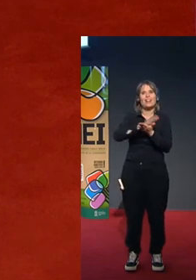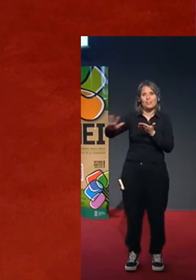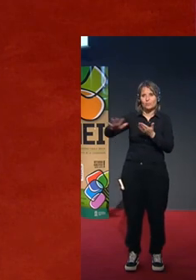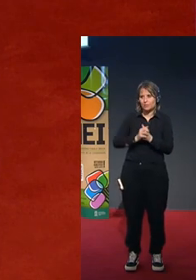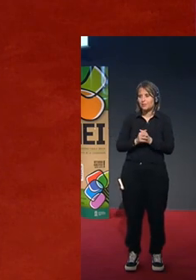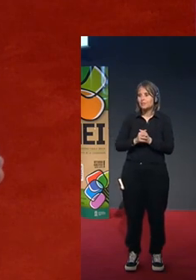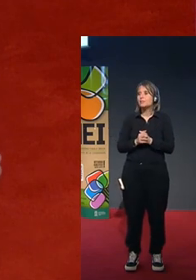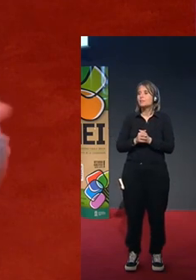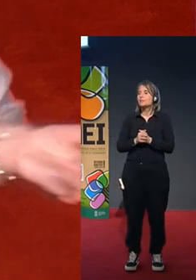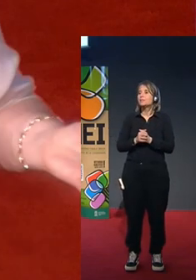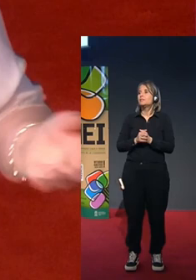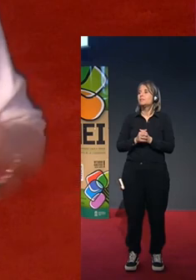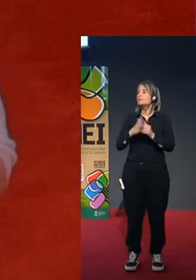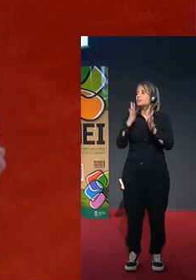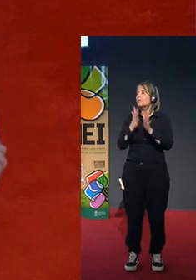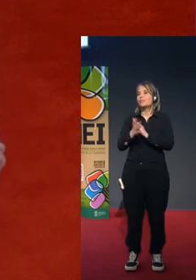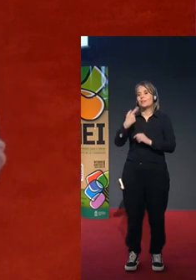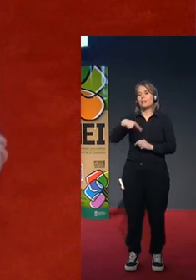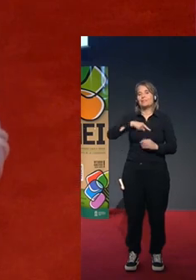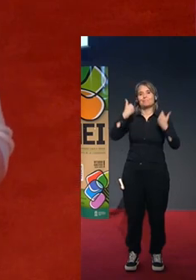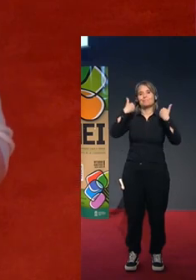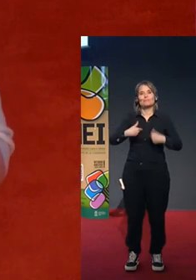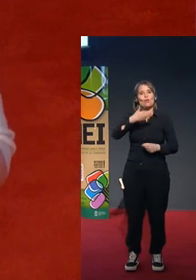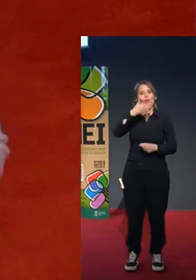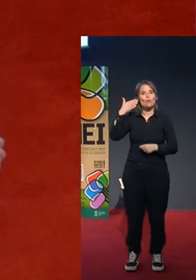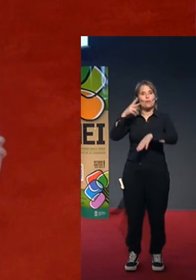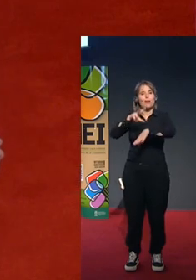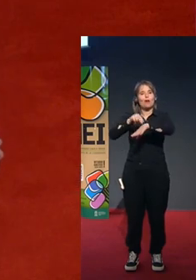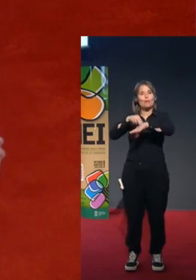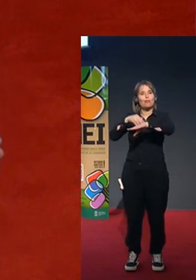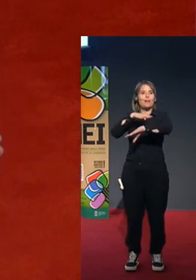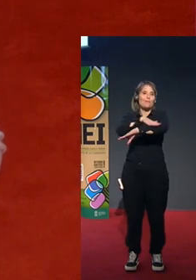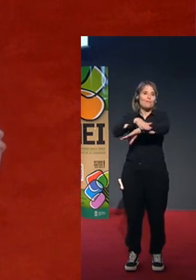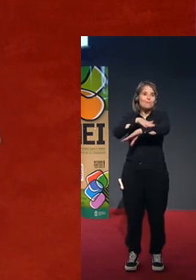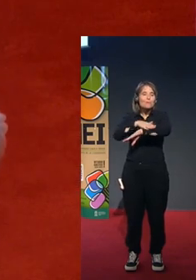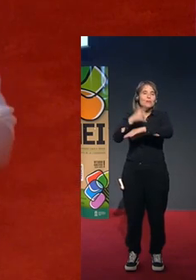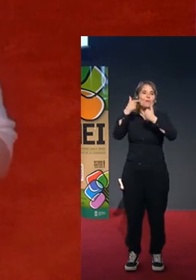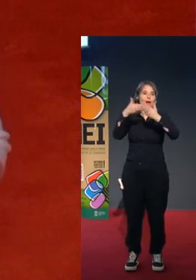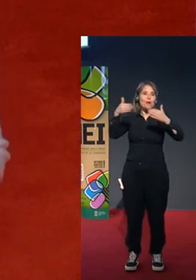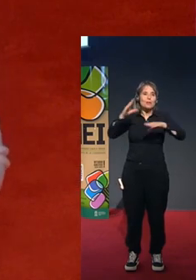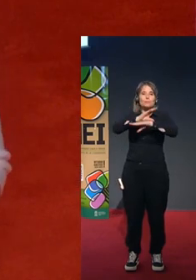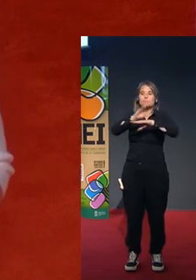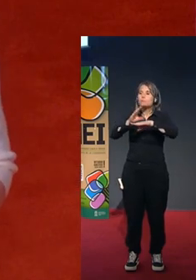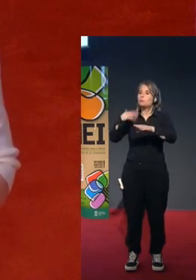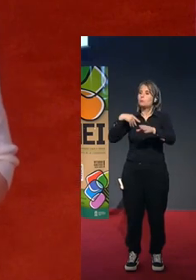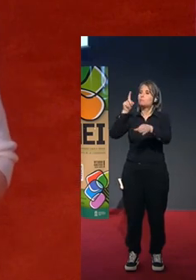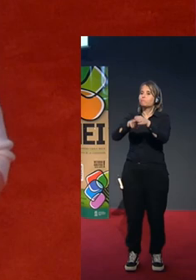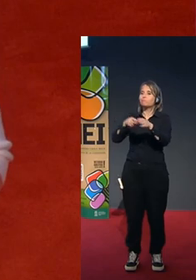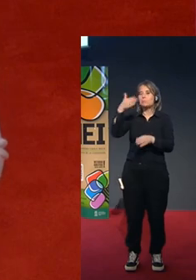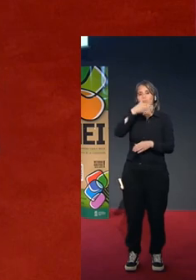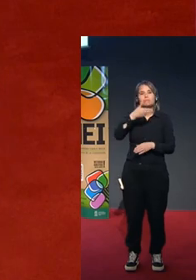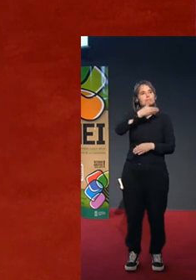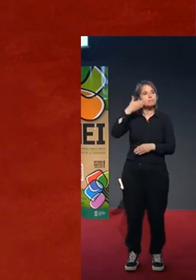forma gratuita por lo tanto es un orgullo para mí como concejala de gobierno abierto y centros cívicos el ser parte de esta escuela y